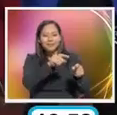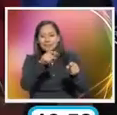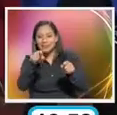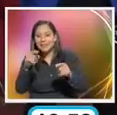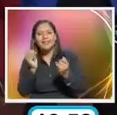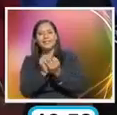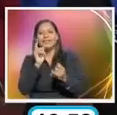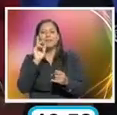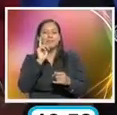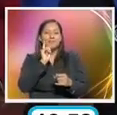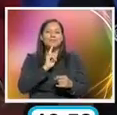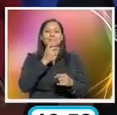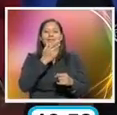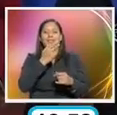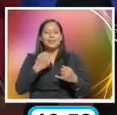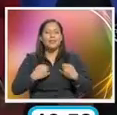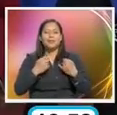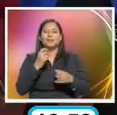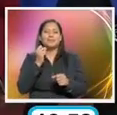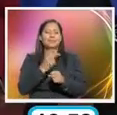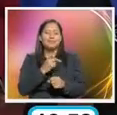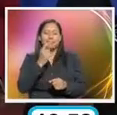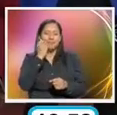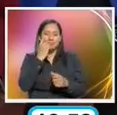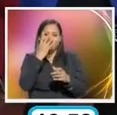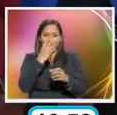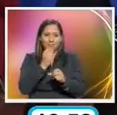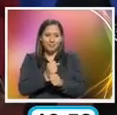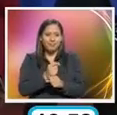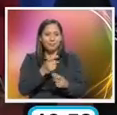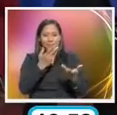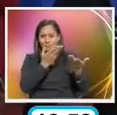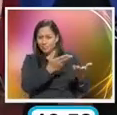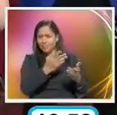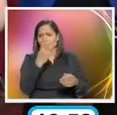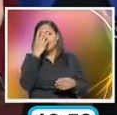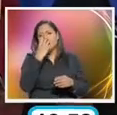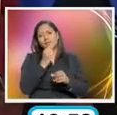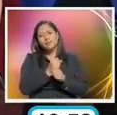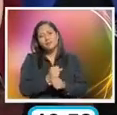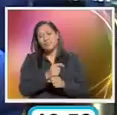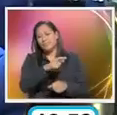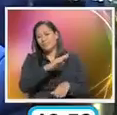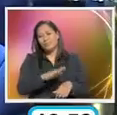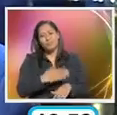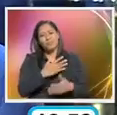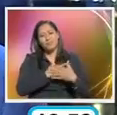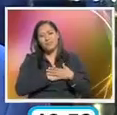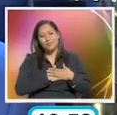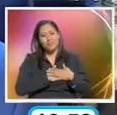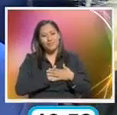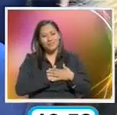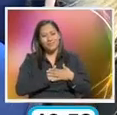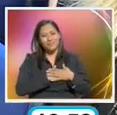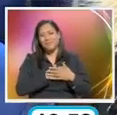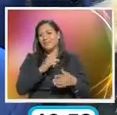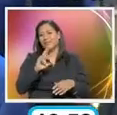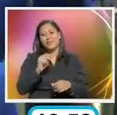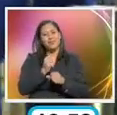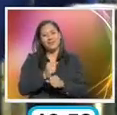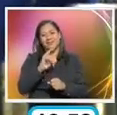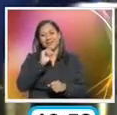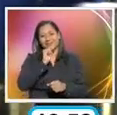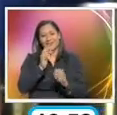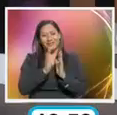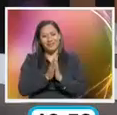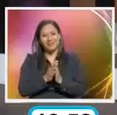refrescantes y atrevidas. y atrevidas. ¿No están viendo aquí a los muchachos que están sufriendo por amor? ¿Qué les pasa? Ya no nos hagan sufrir, hombre.